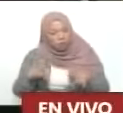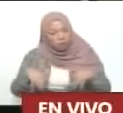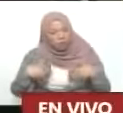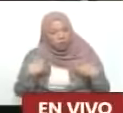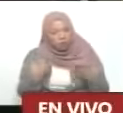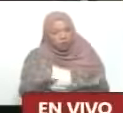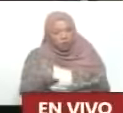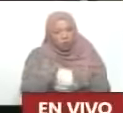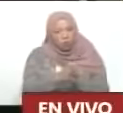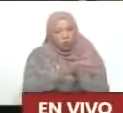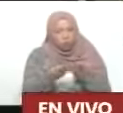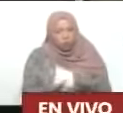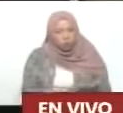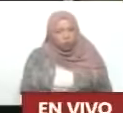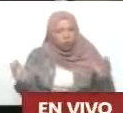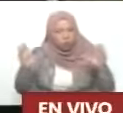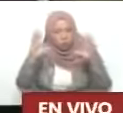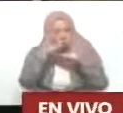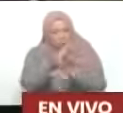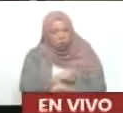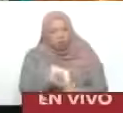leyendo toda la noche.